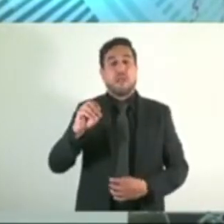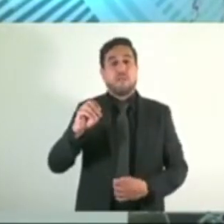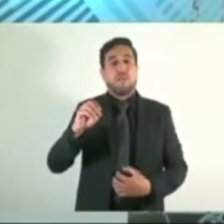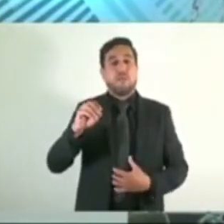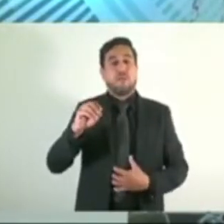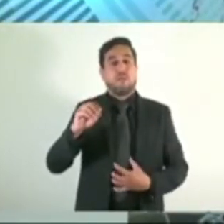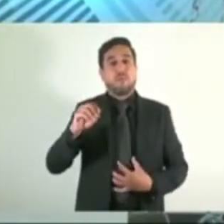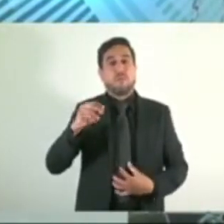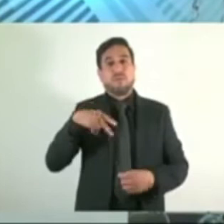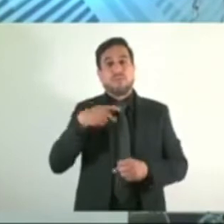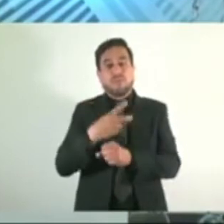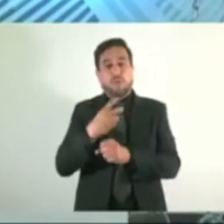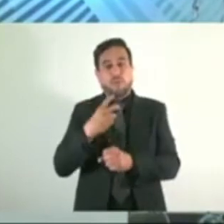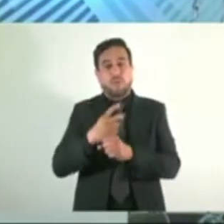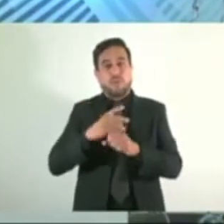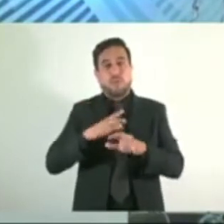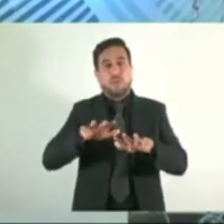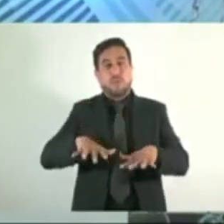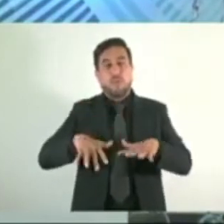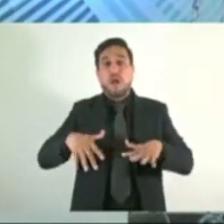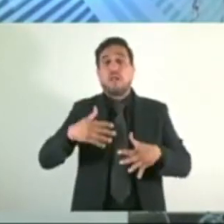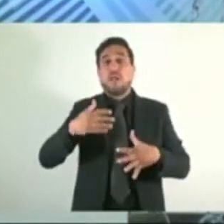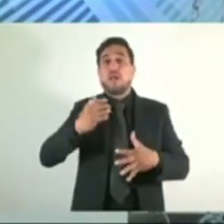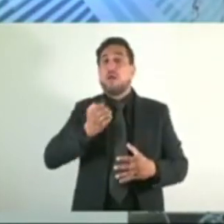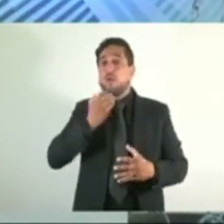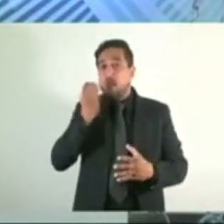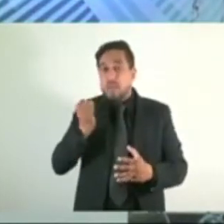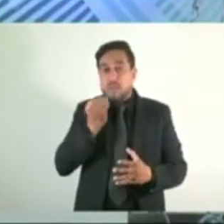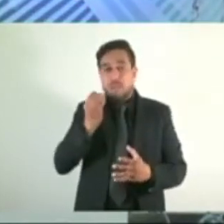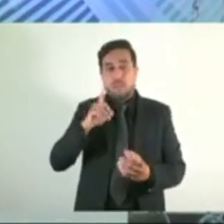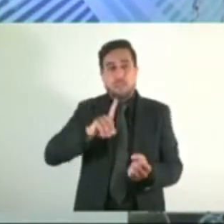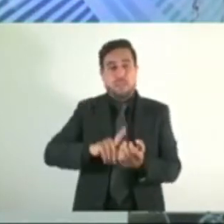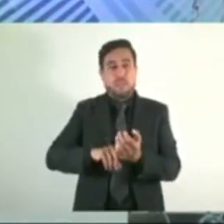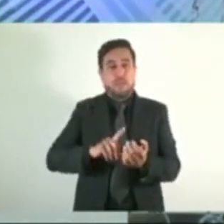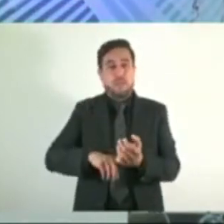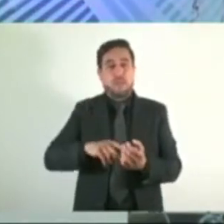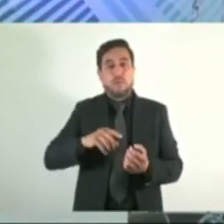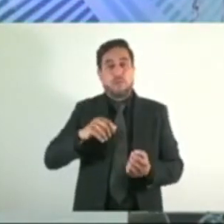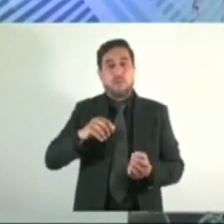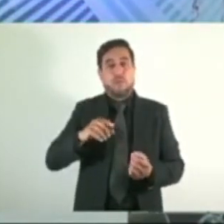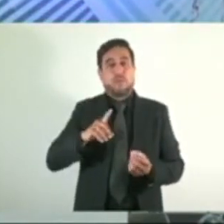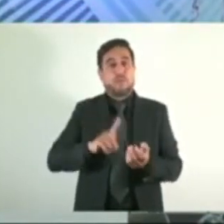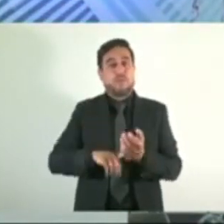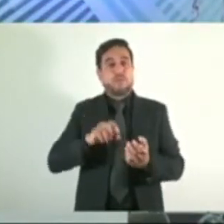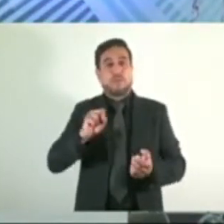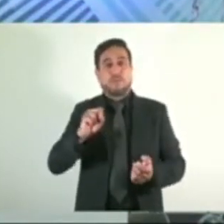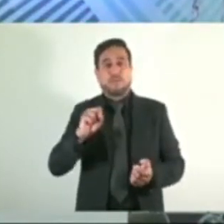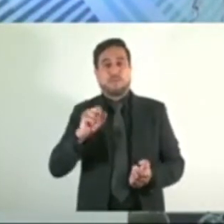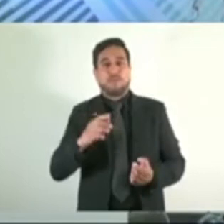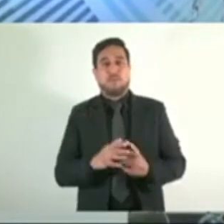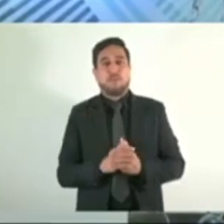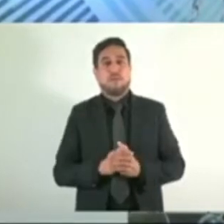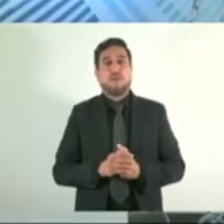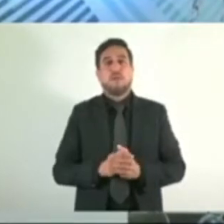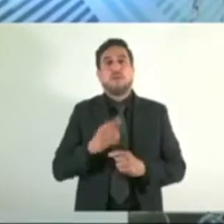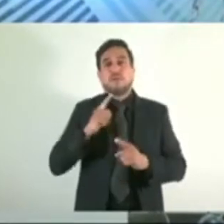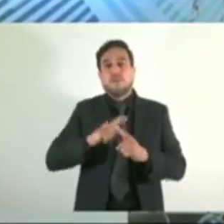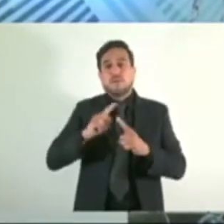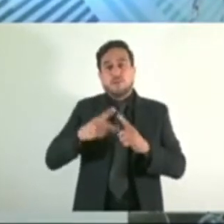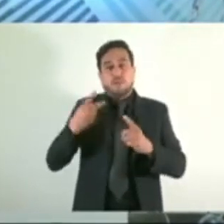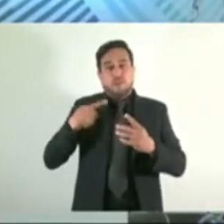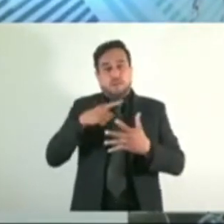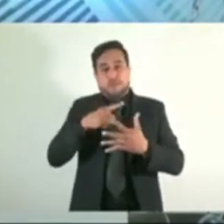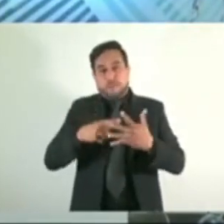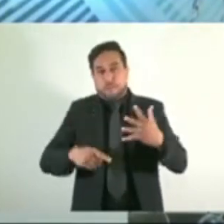presidente, segundo tribunal colegiado en materia administrativa del 16º Circuito, a los integrantes de